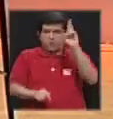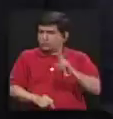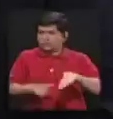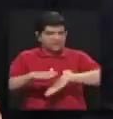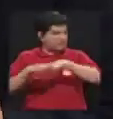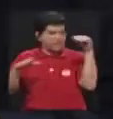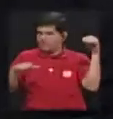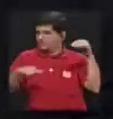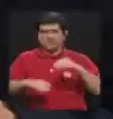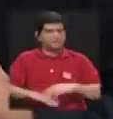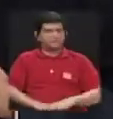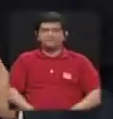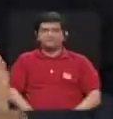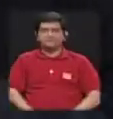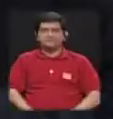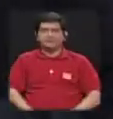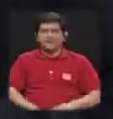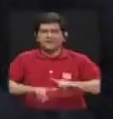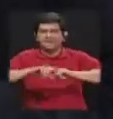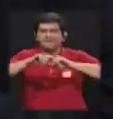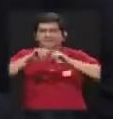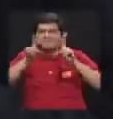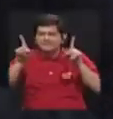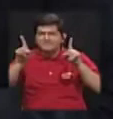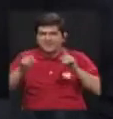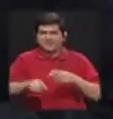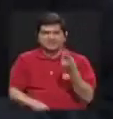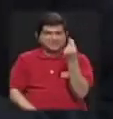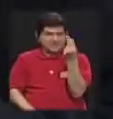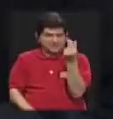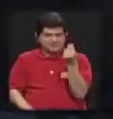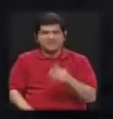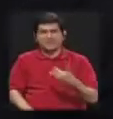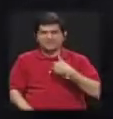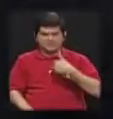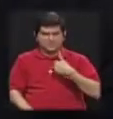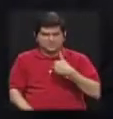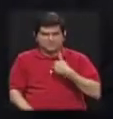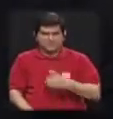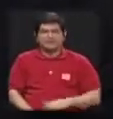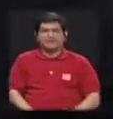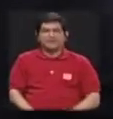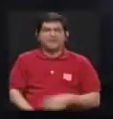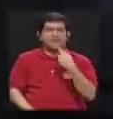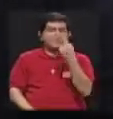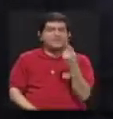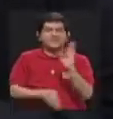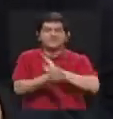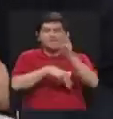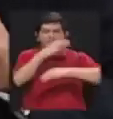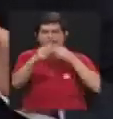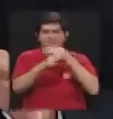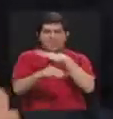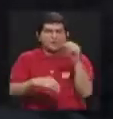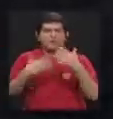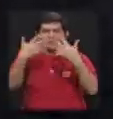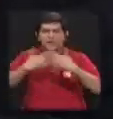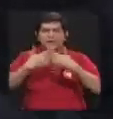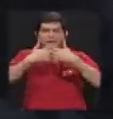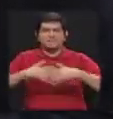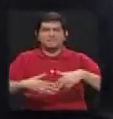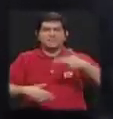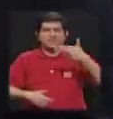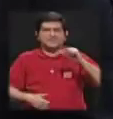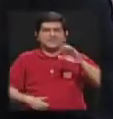sacarla. Llama la atención que la diferencia de precios entre lo que dice el Banco Mundial y lo que dice la empresa Check es